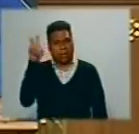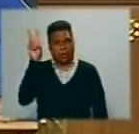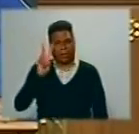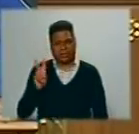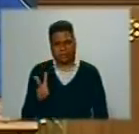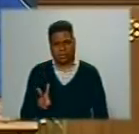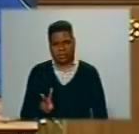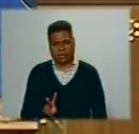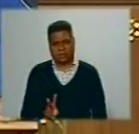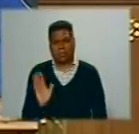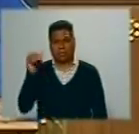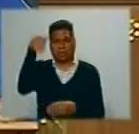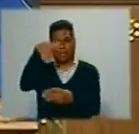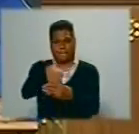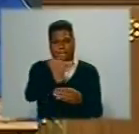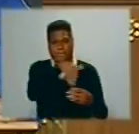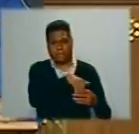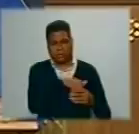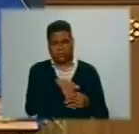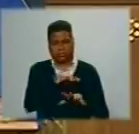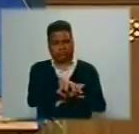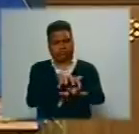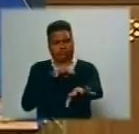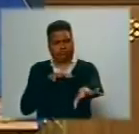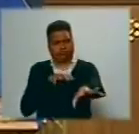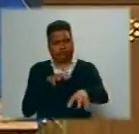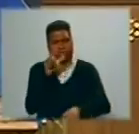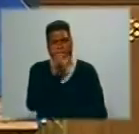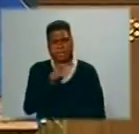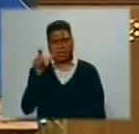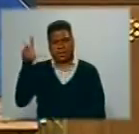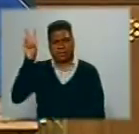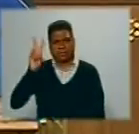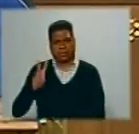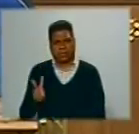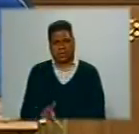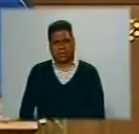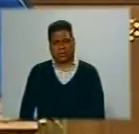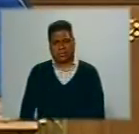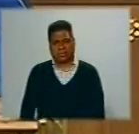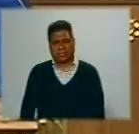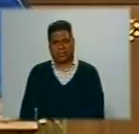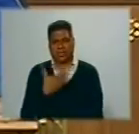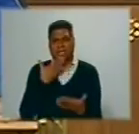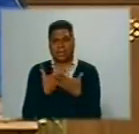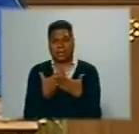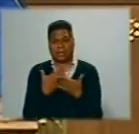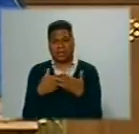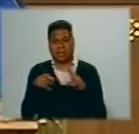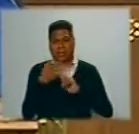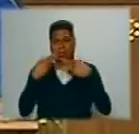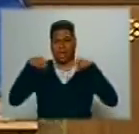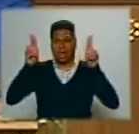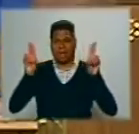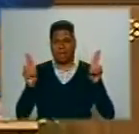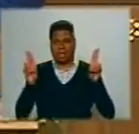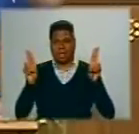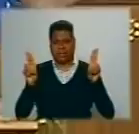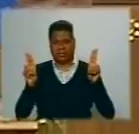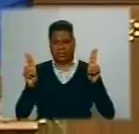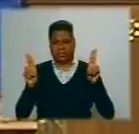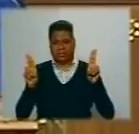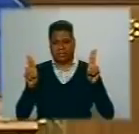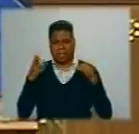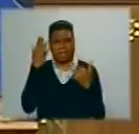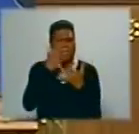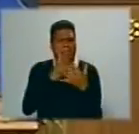una votación gigantesca de venezolanos que pedíamos la paz en el medio de una situación